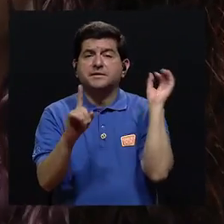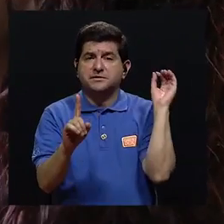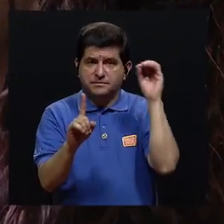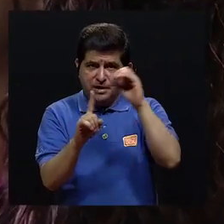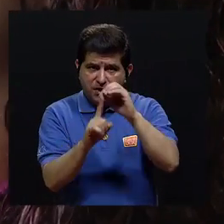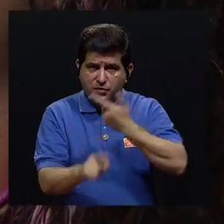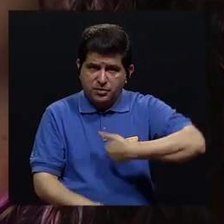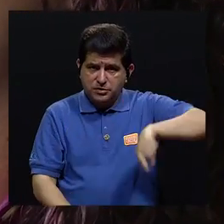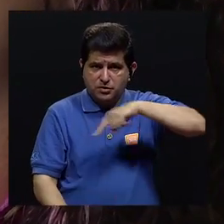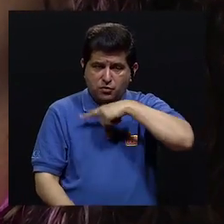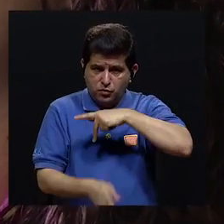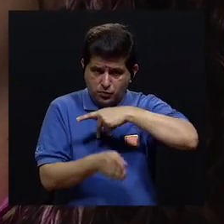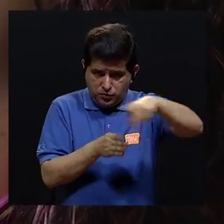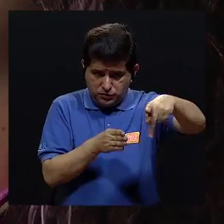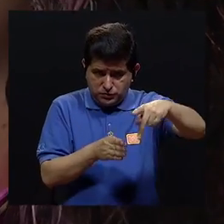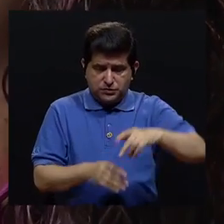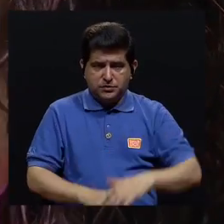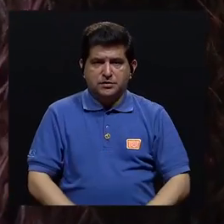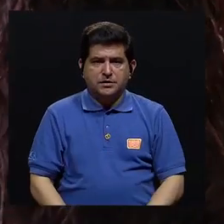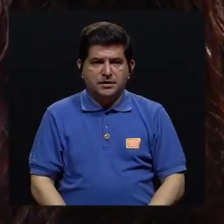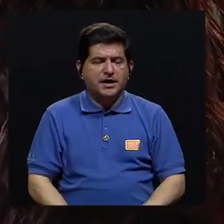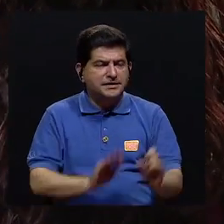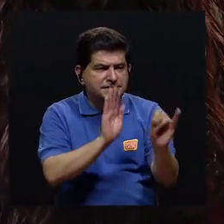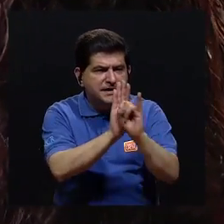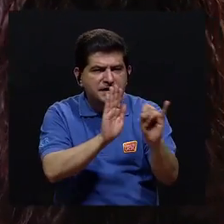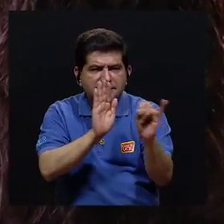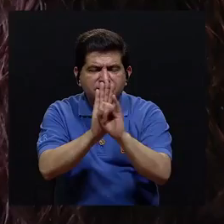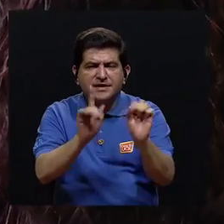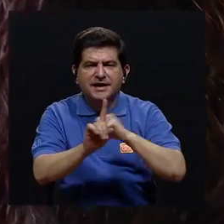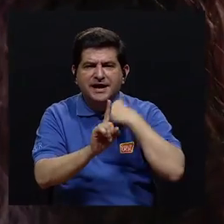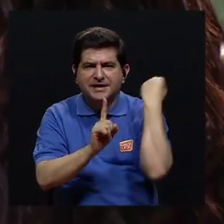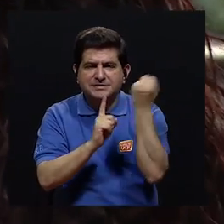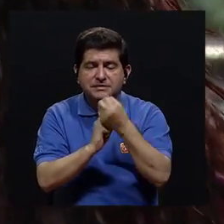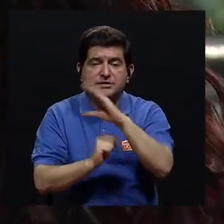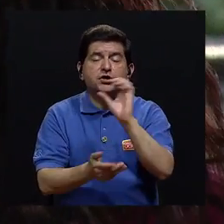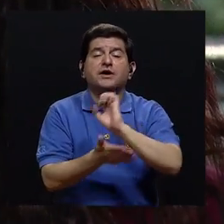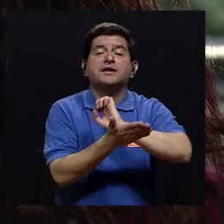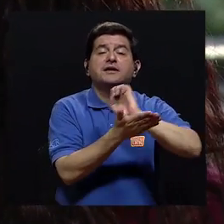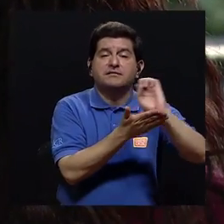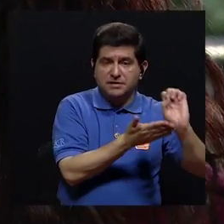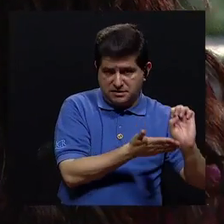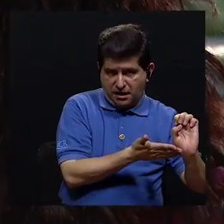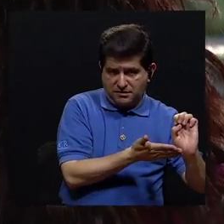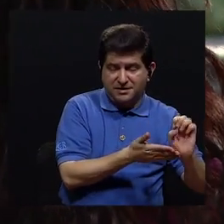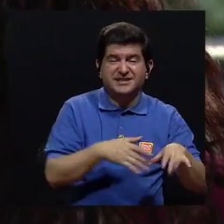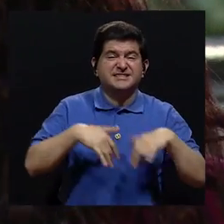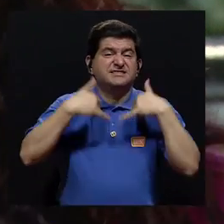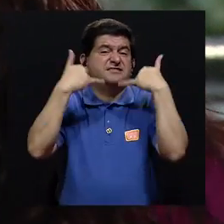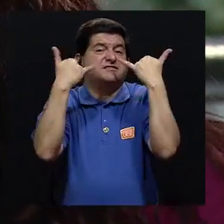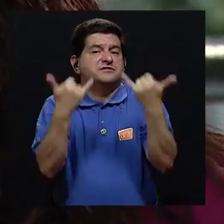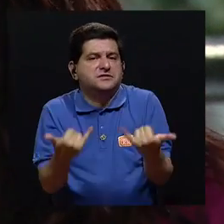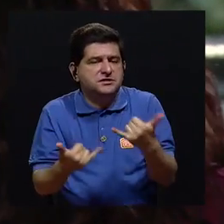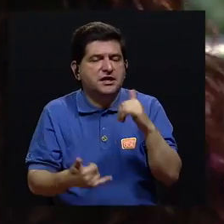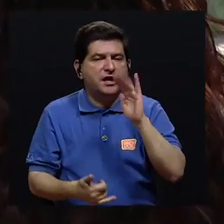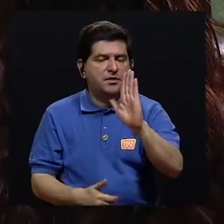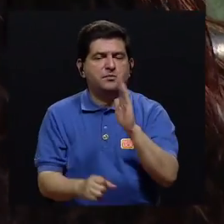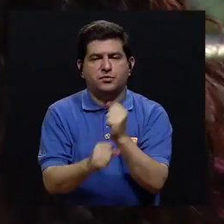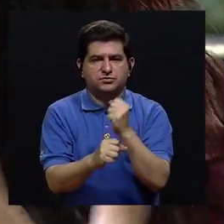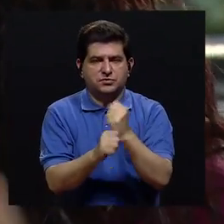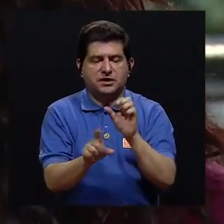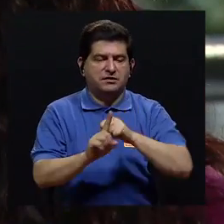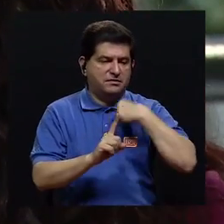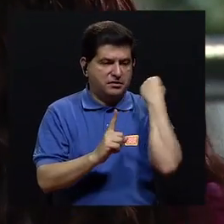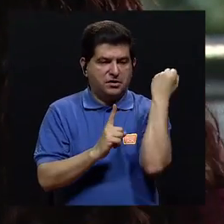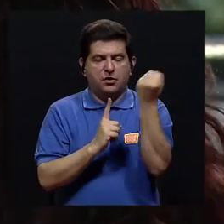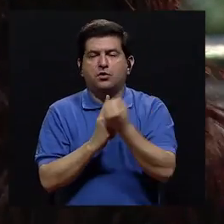objetivo de nosotros como profesionales es poder identificar esas condiciones y prevenirlas. Si ya por tu puesto de trabajo y